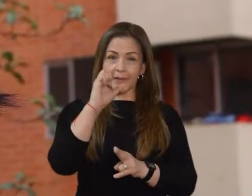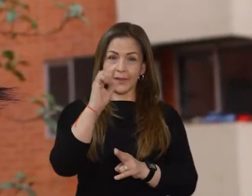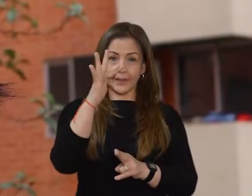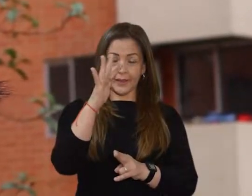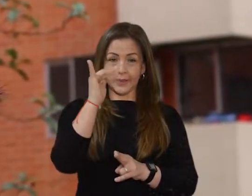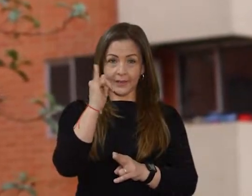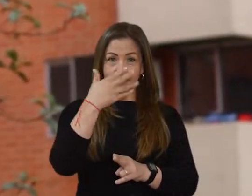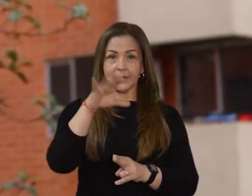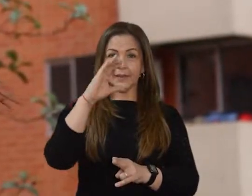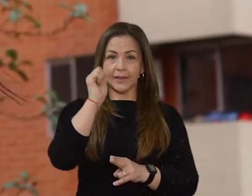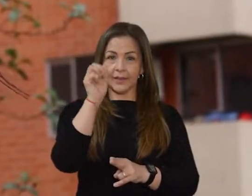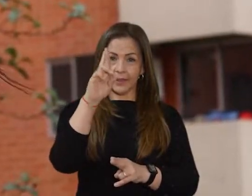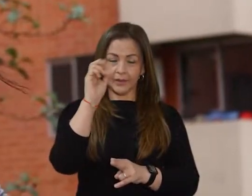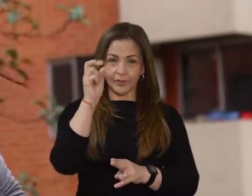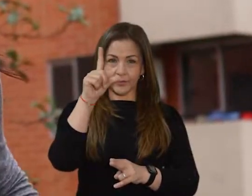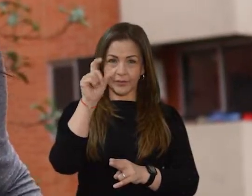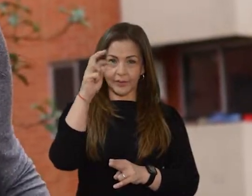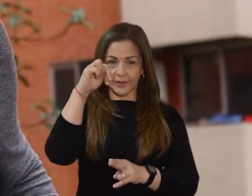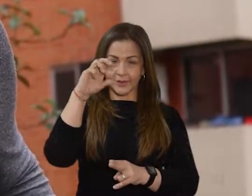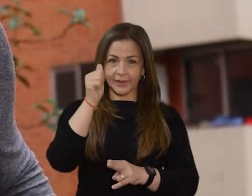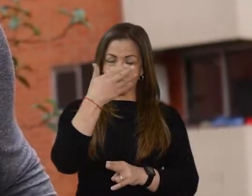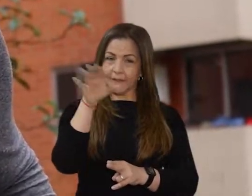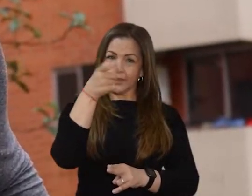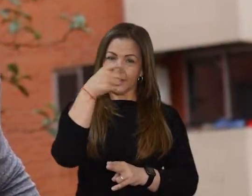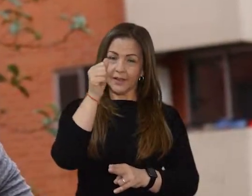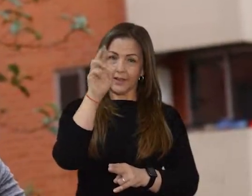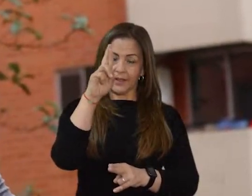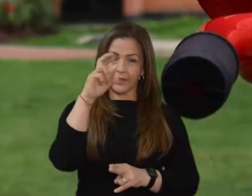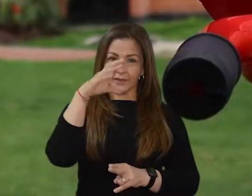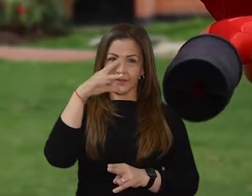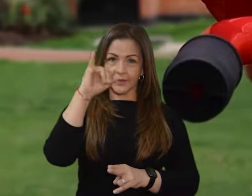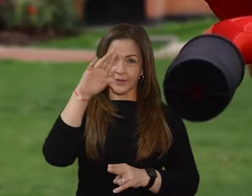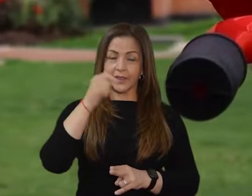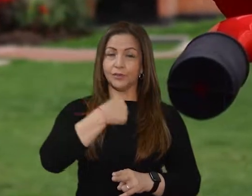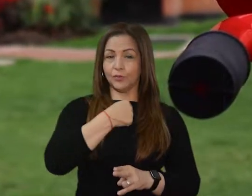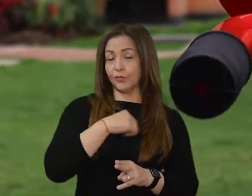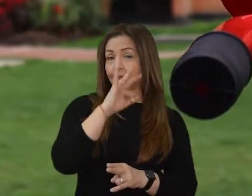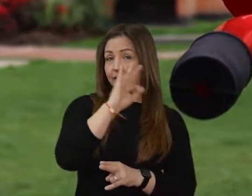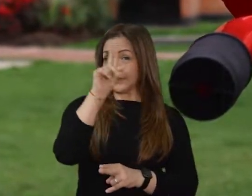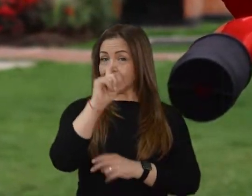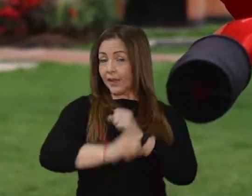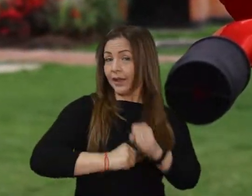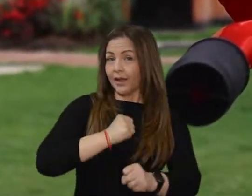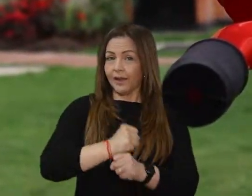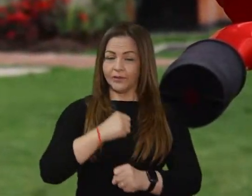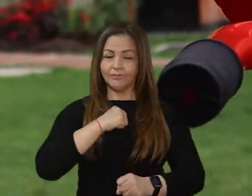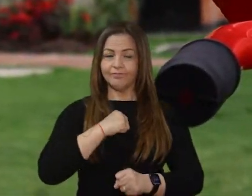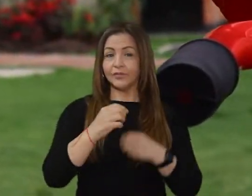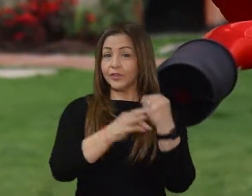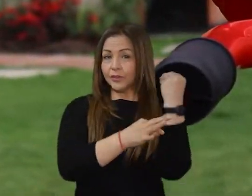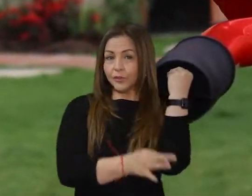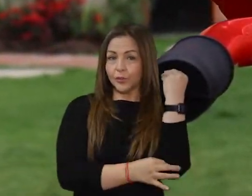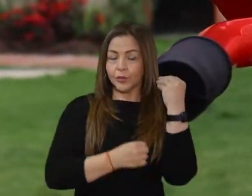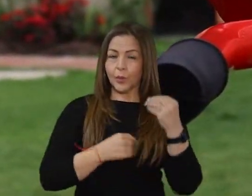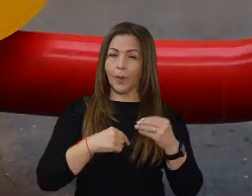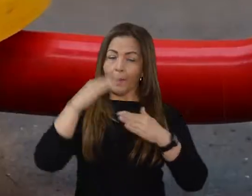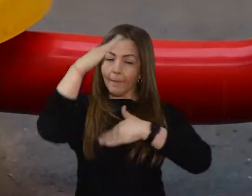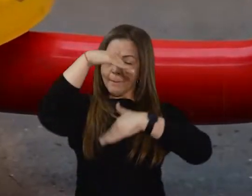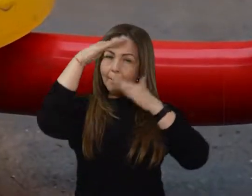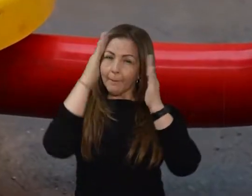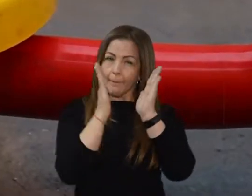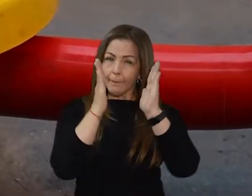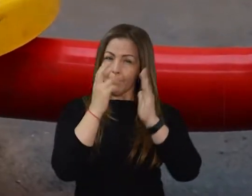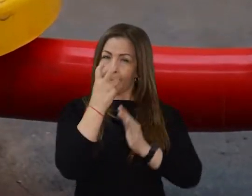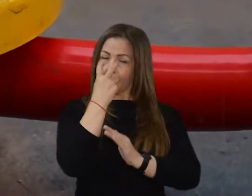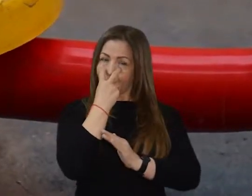Mi nombre es Leti Carolina García. Tengo 36 años de edad, soy psicóloga. Tengo una discapacidad